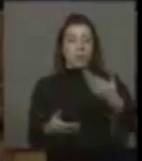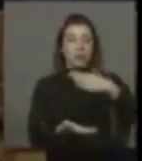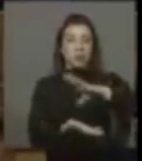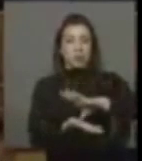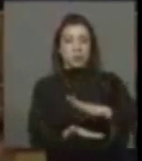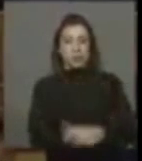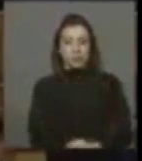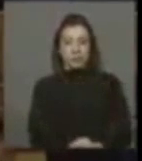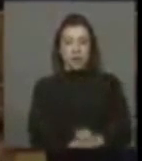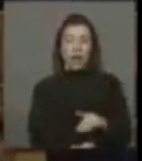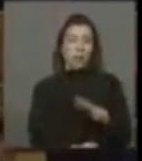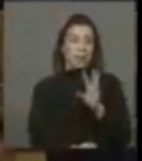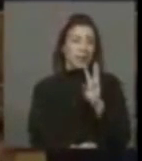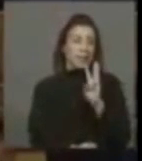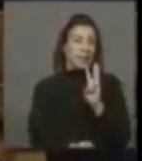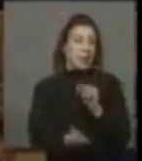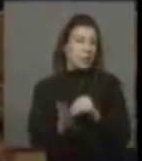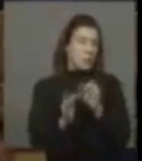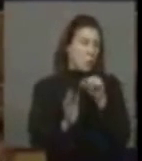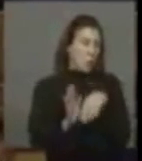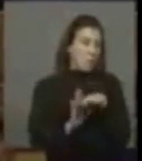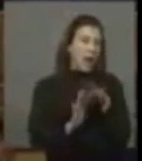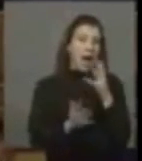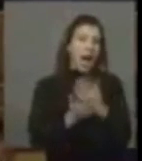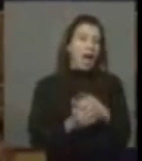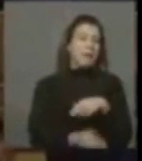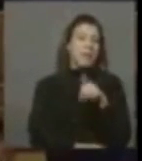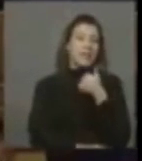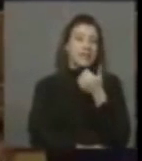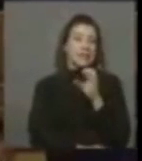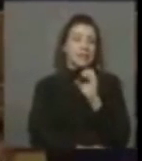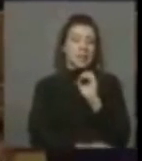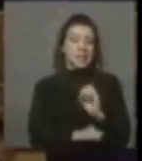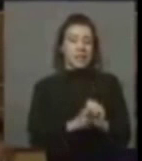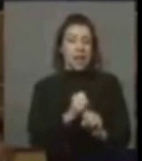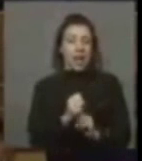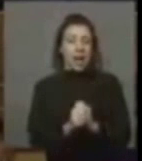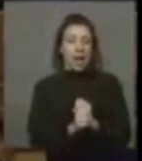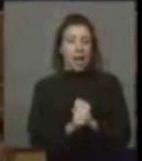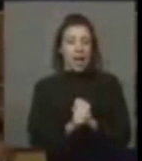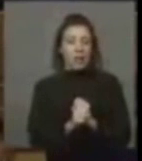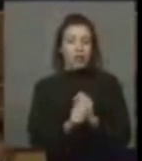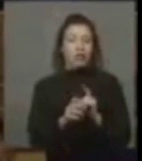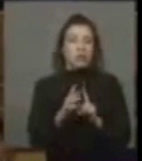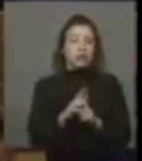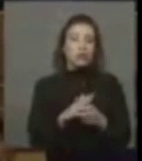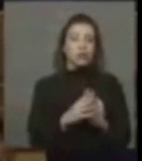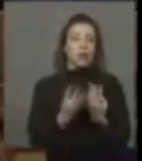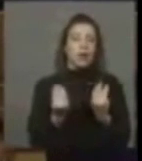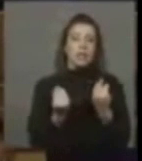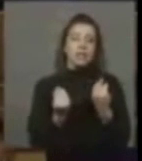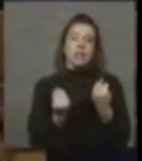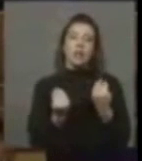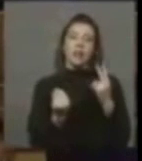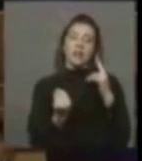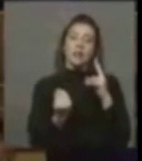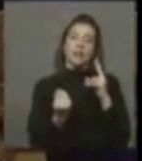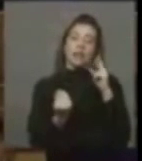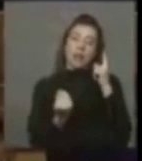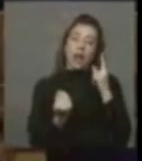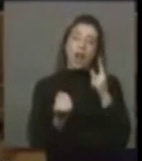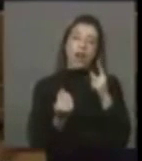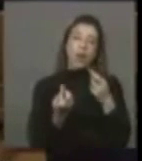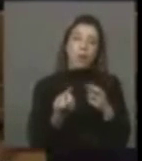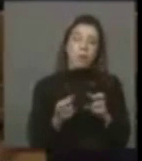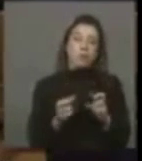Hoy, poco más de 3 millones de personas tienen más de 60 años. Y por lo mismo surge la necesidad de crear instancias y mecanismos